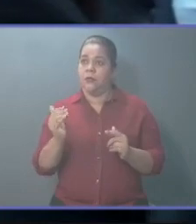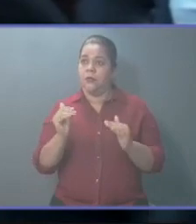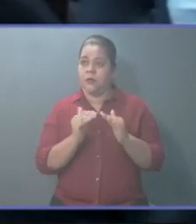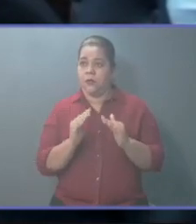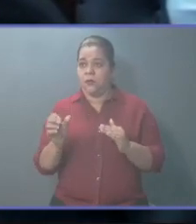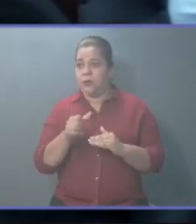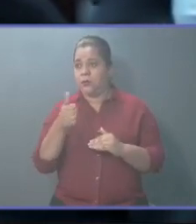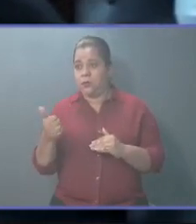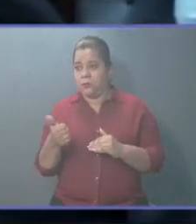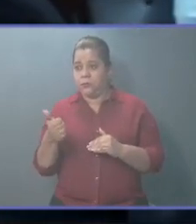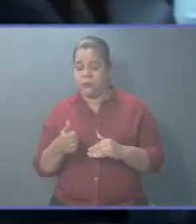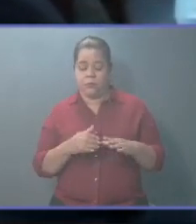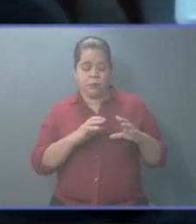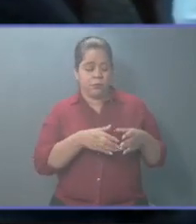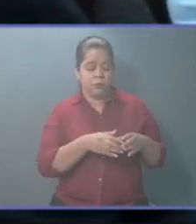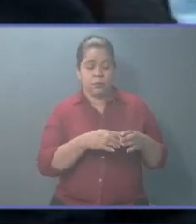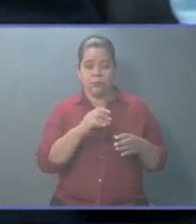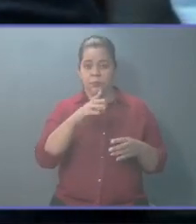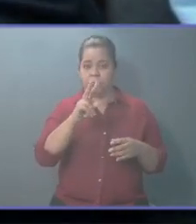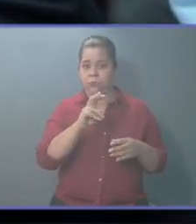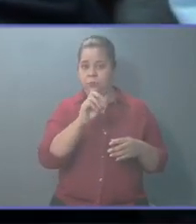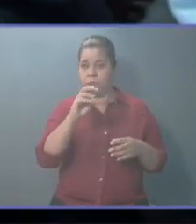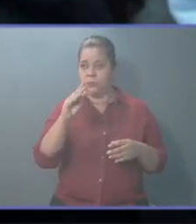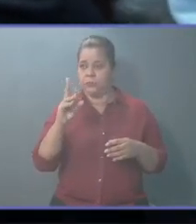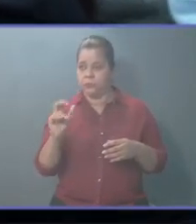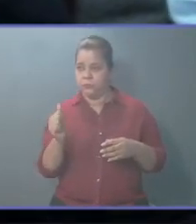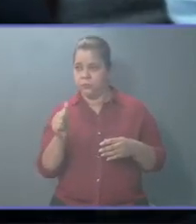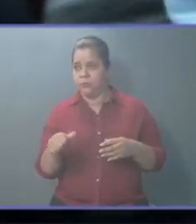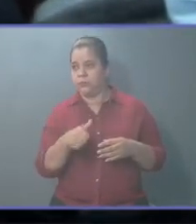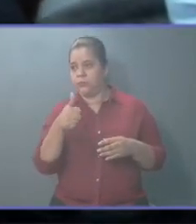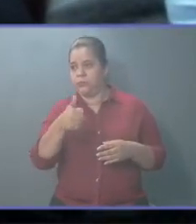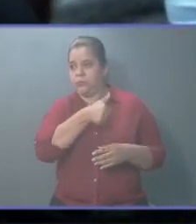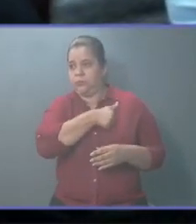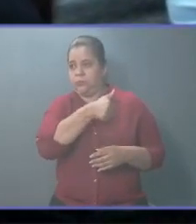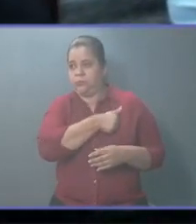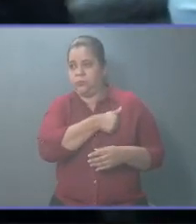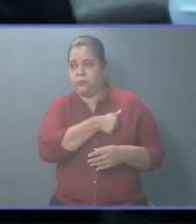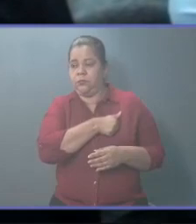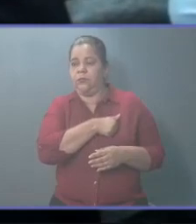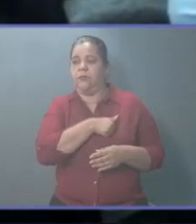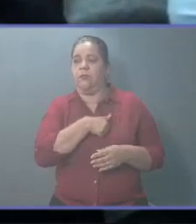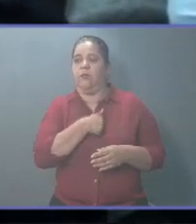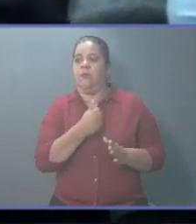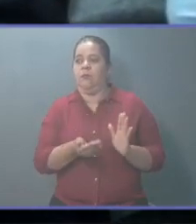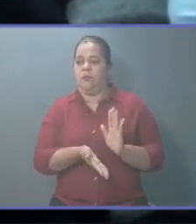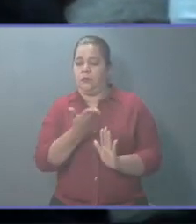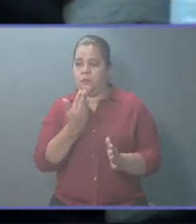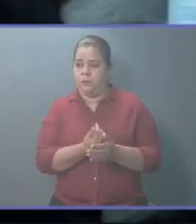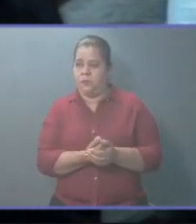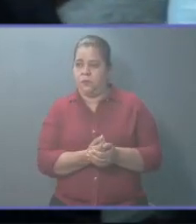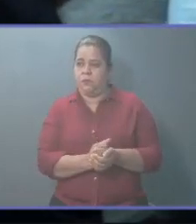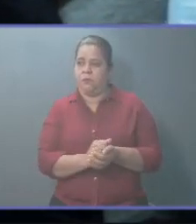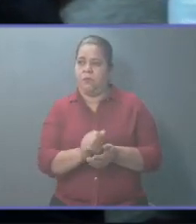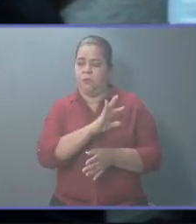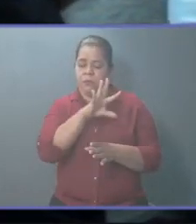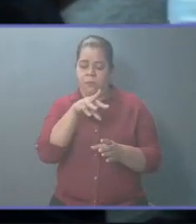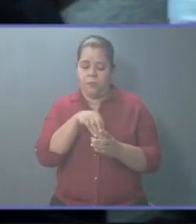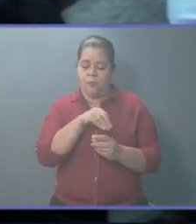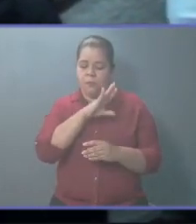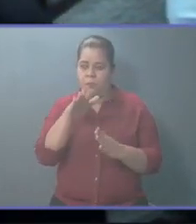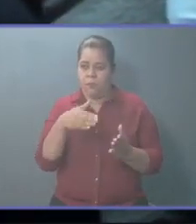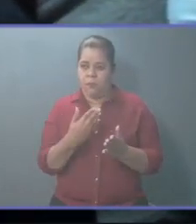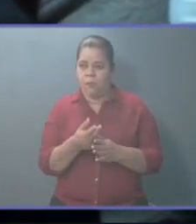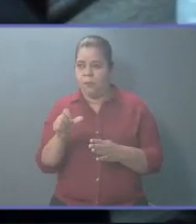otra parte del comité de veeduría que tiene otra función cuyo alcance incluye